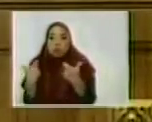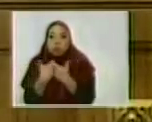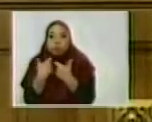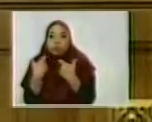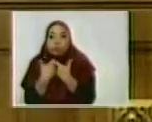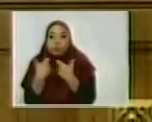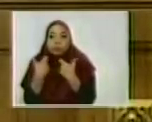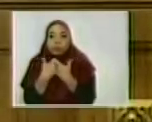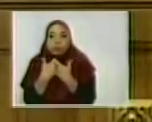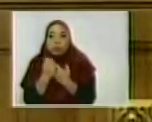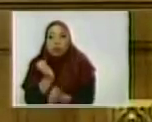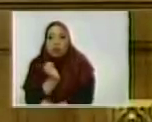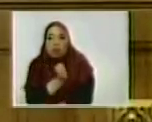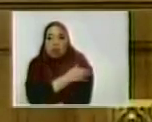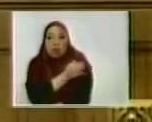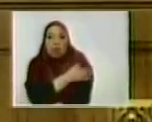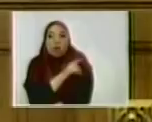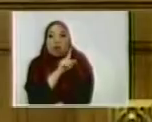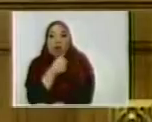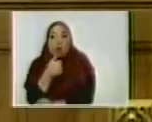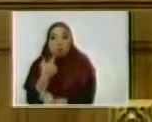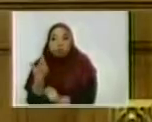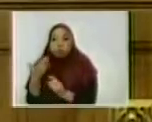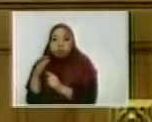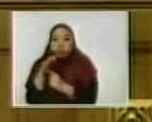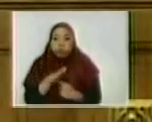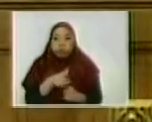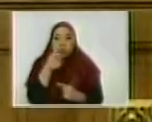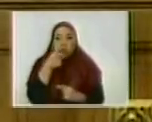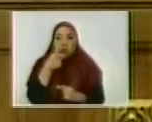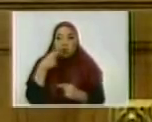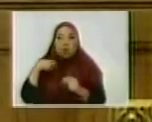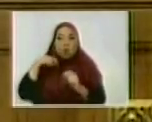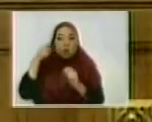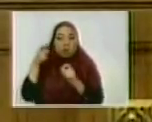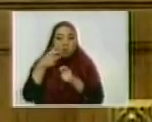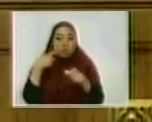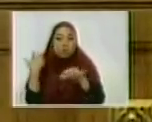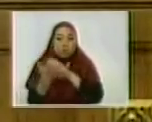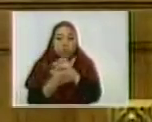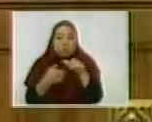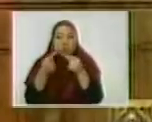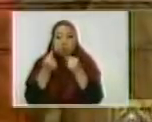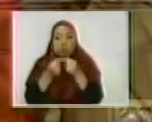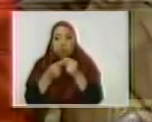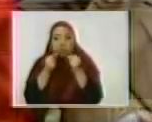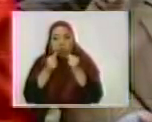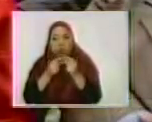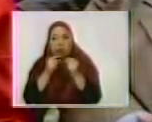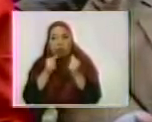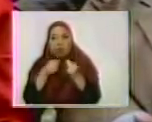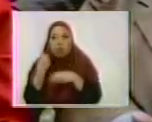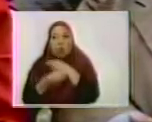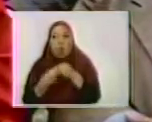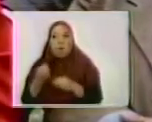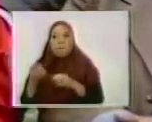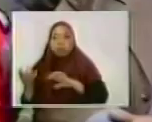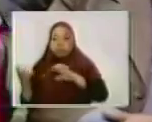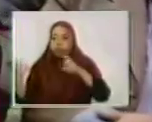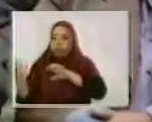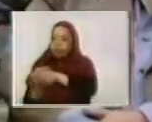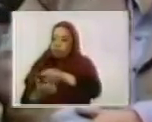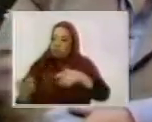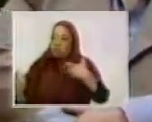juega, y vean cómo a través de la guerra económica, cómo con sus